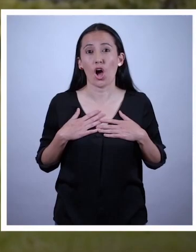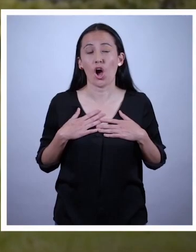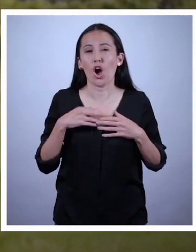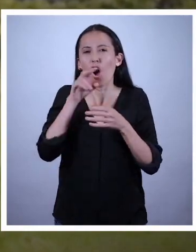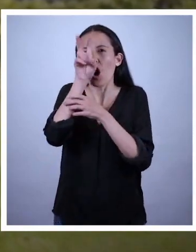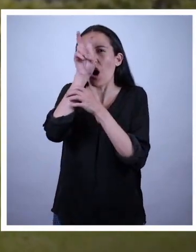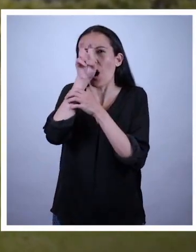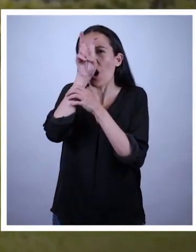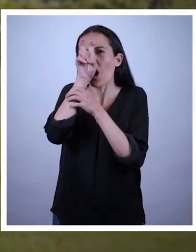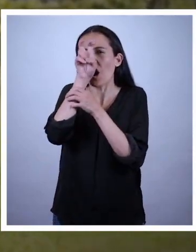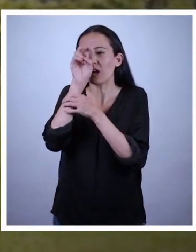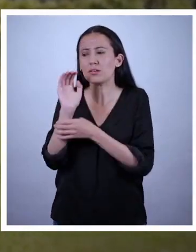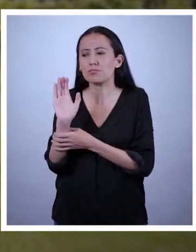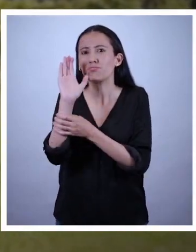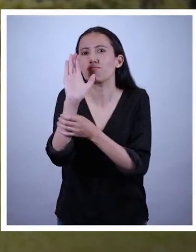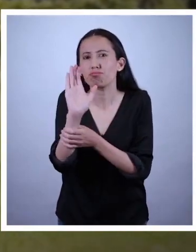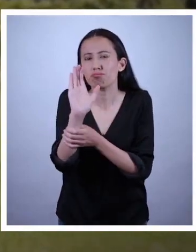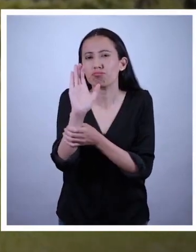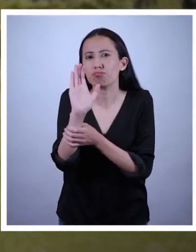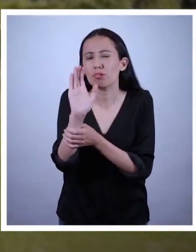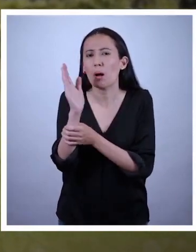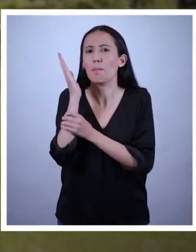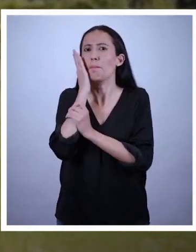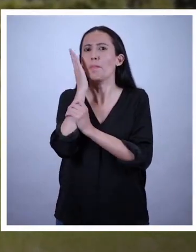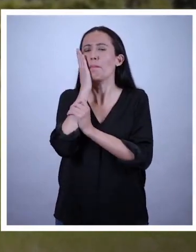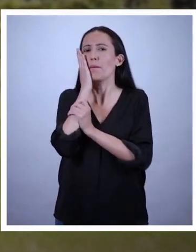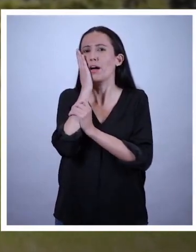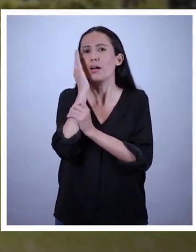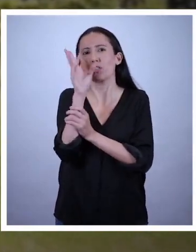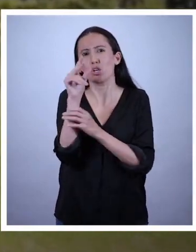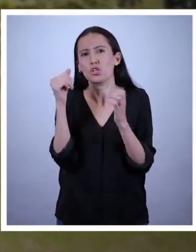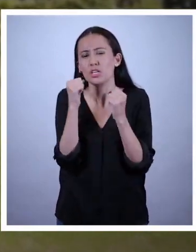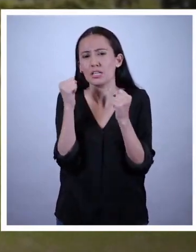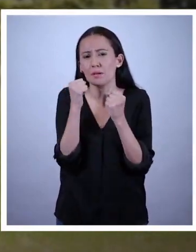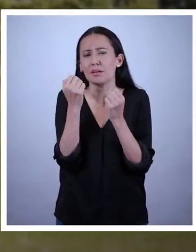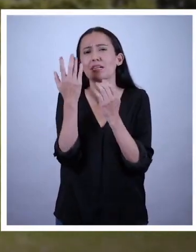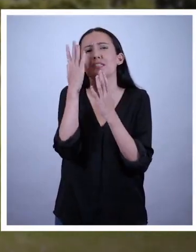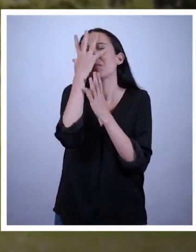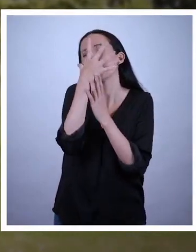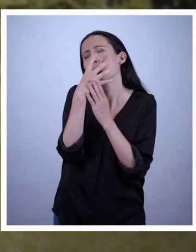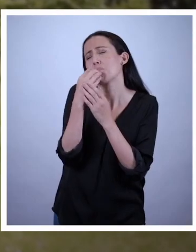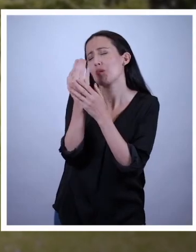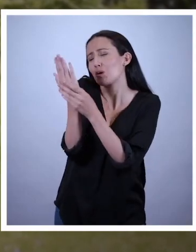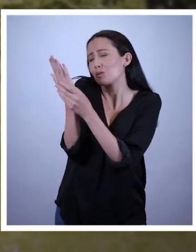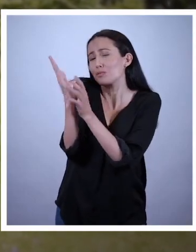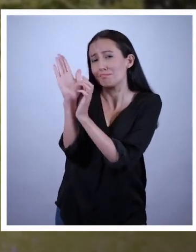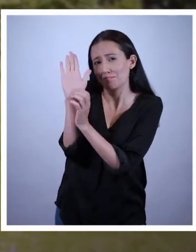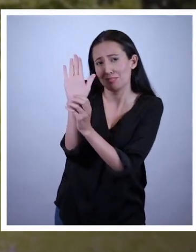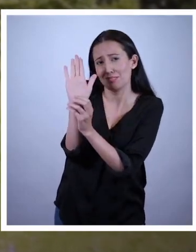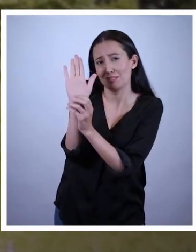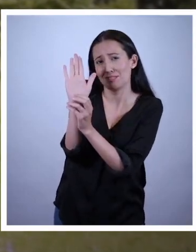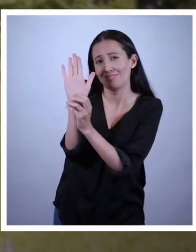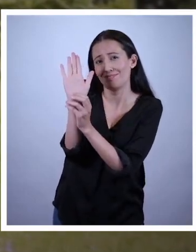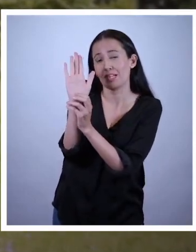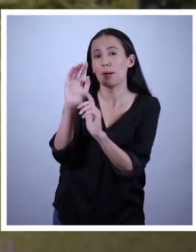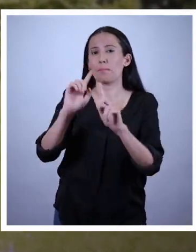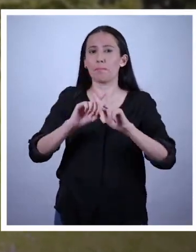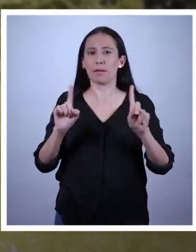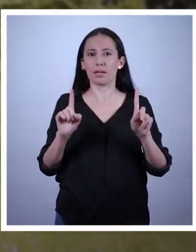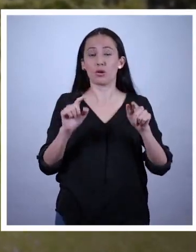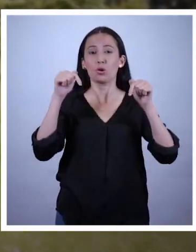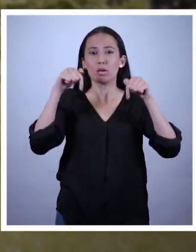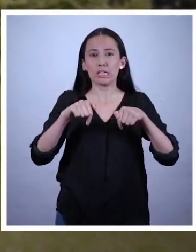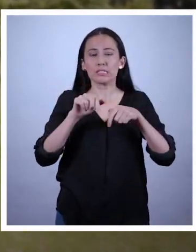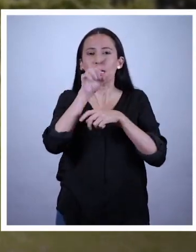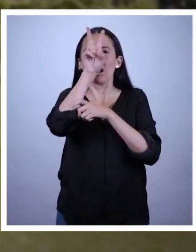Los conejos. Probablemente el único roedor al que ningún padre de familia le teme. Es que míralos, son tan tiernos.